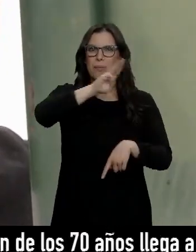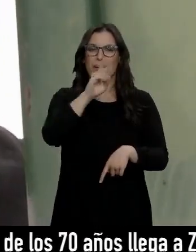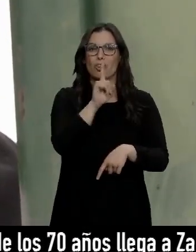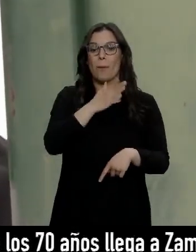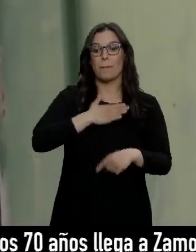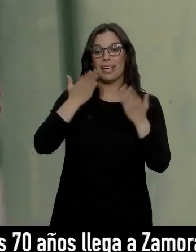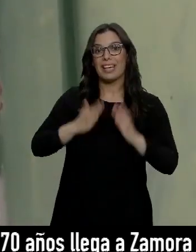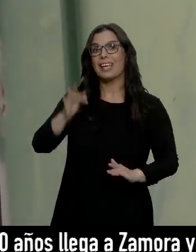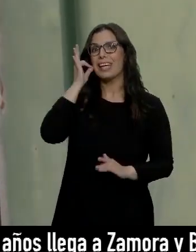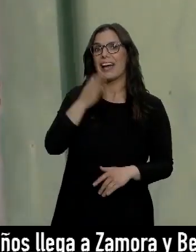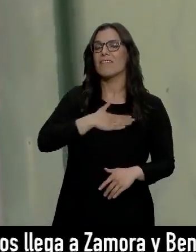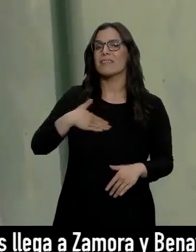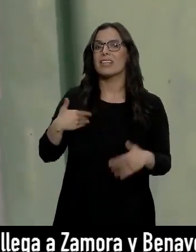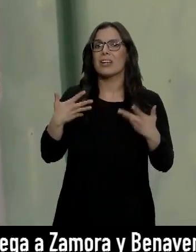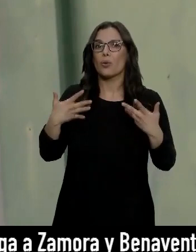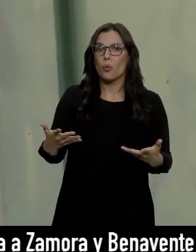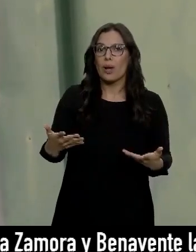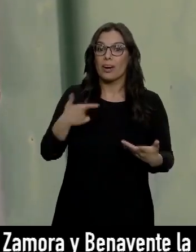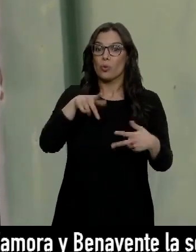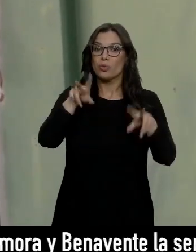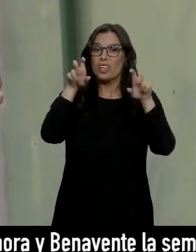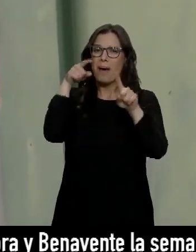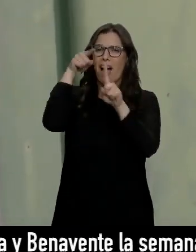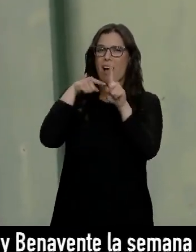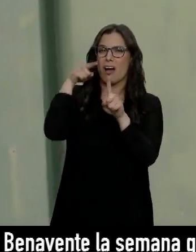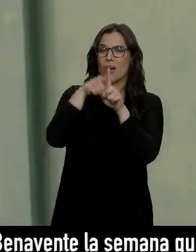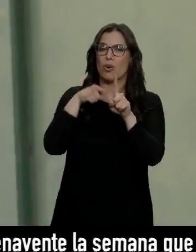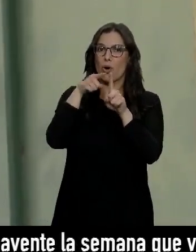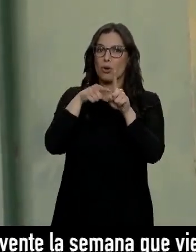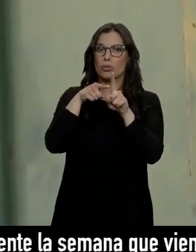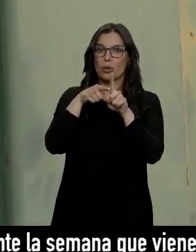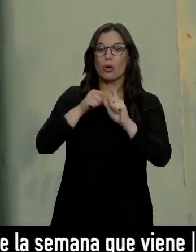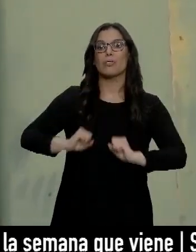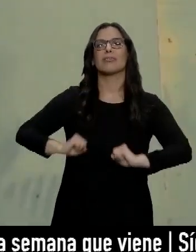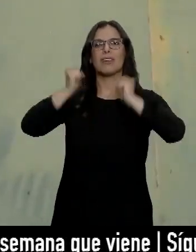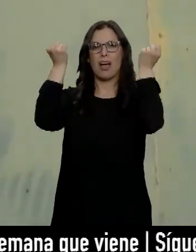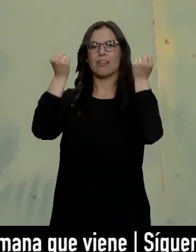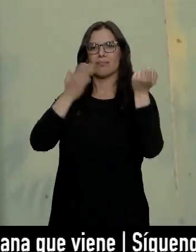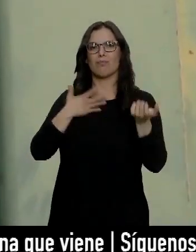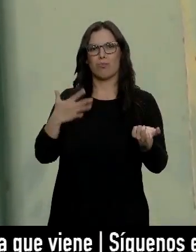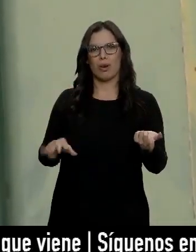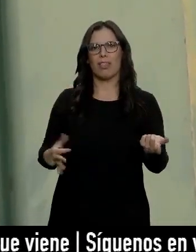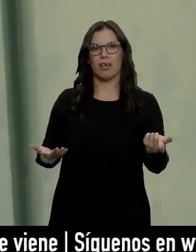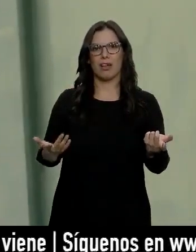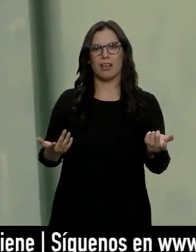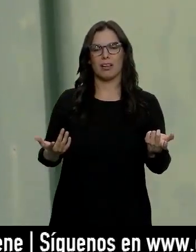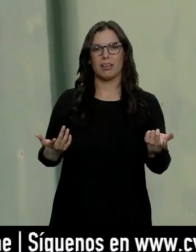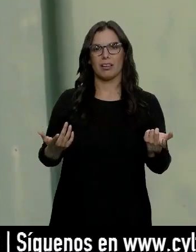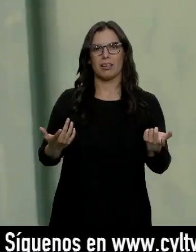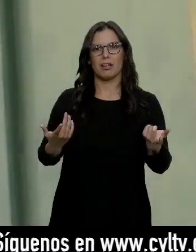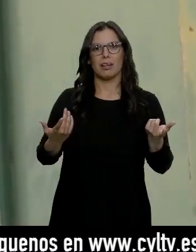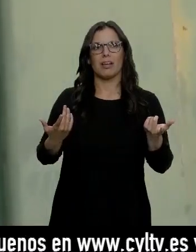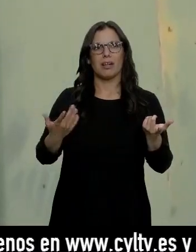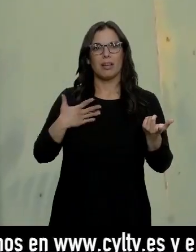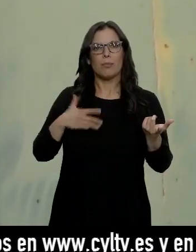ella lo que quiere es manifestar que en un tema de acoso se puede salir de él y se puede salir y volver a